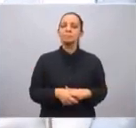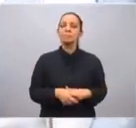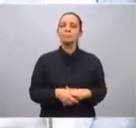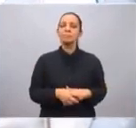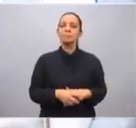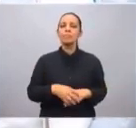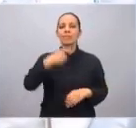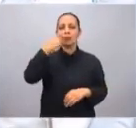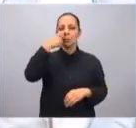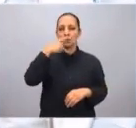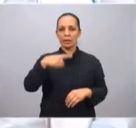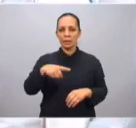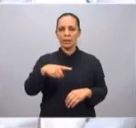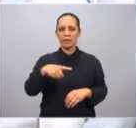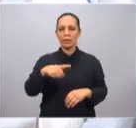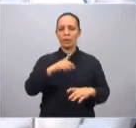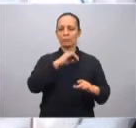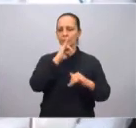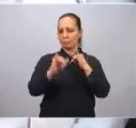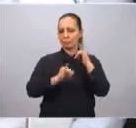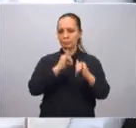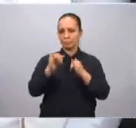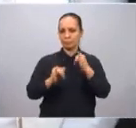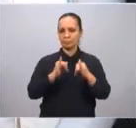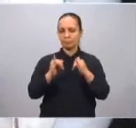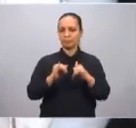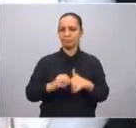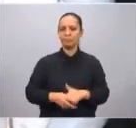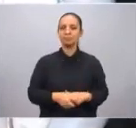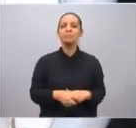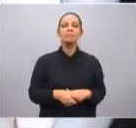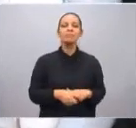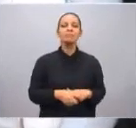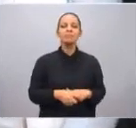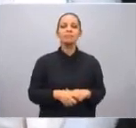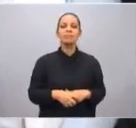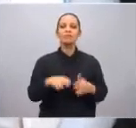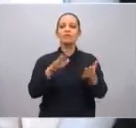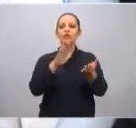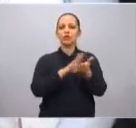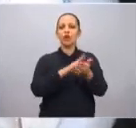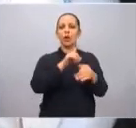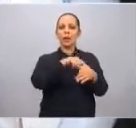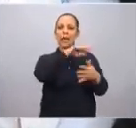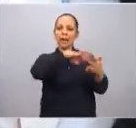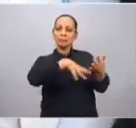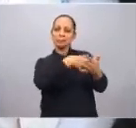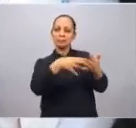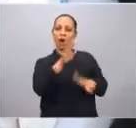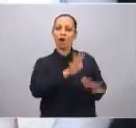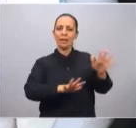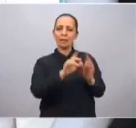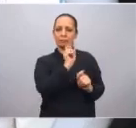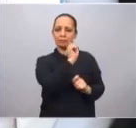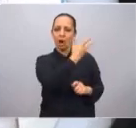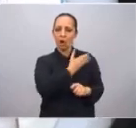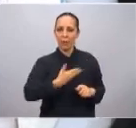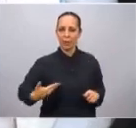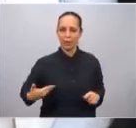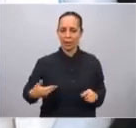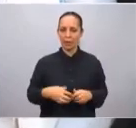un último comentario sobre la agenda del gobierno y ese